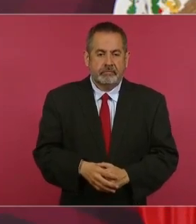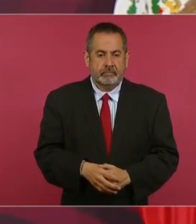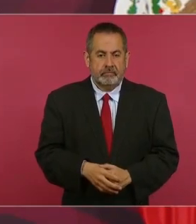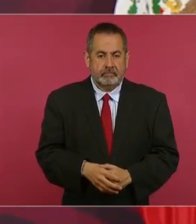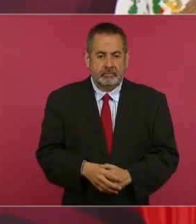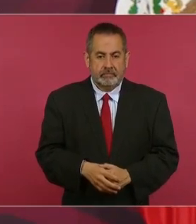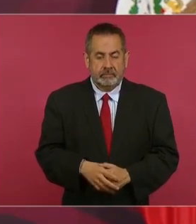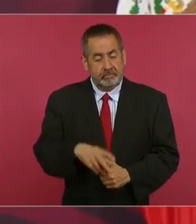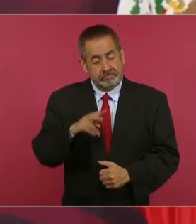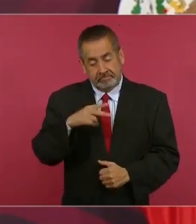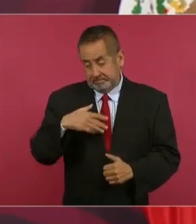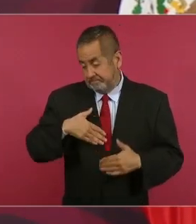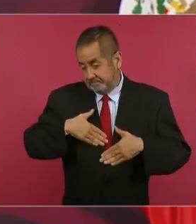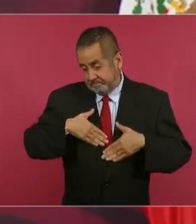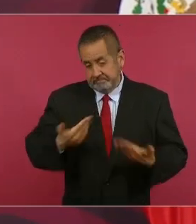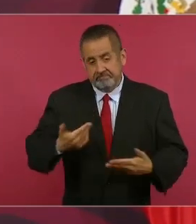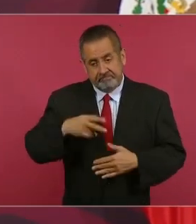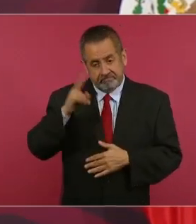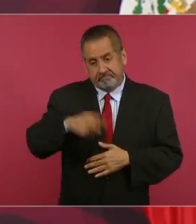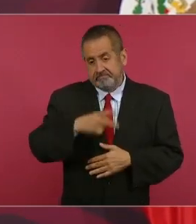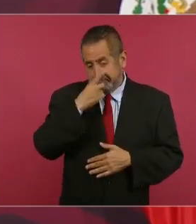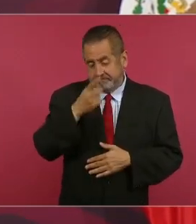y lo voy a decir,